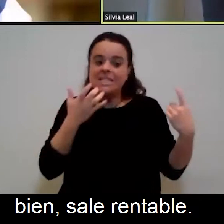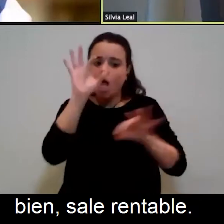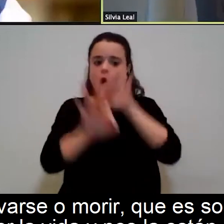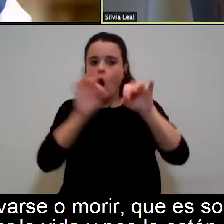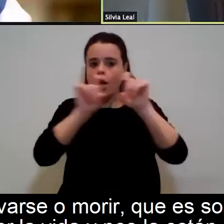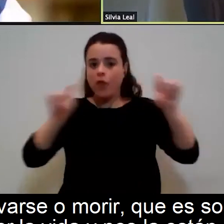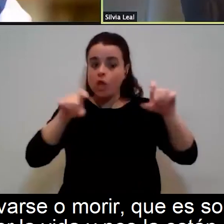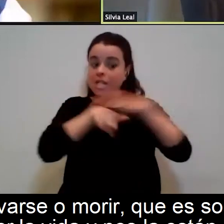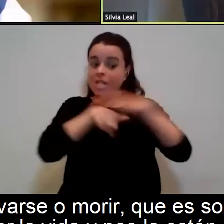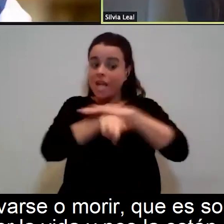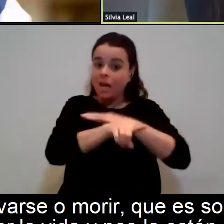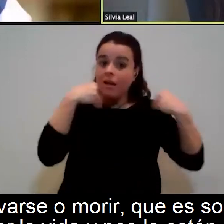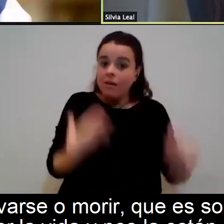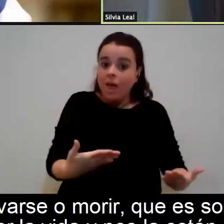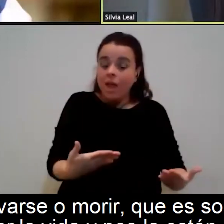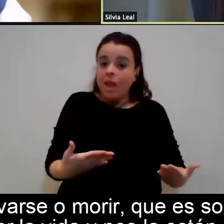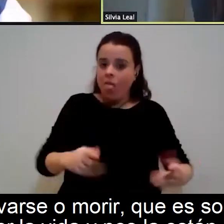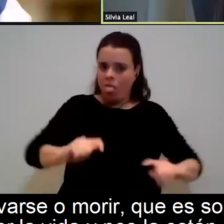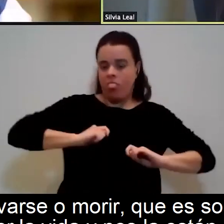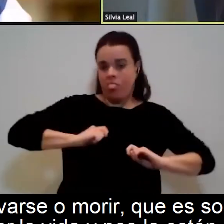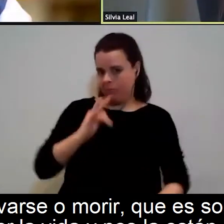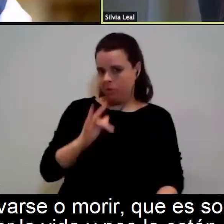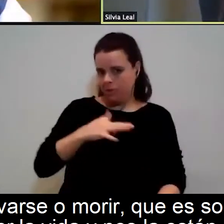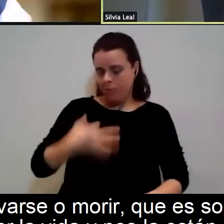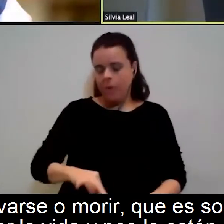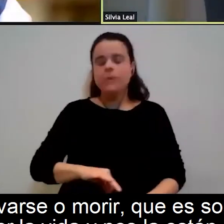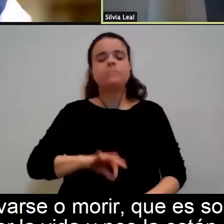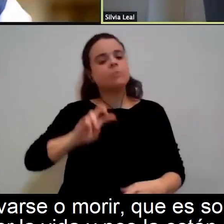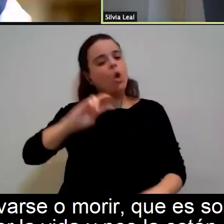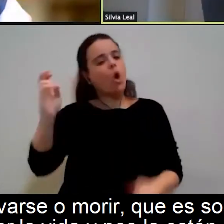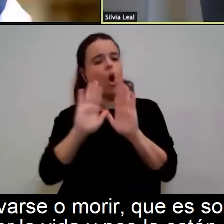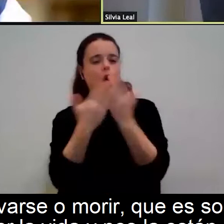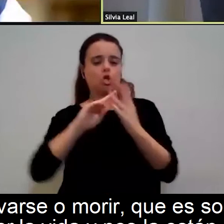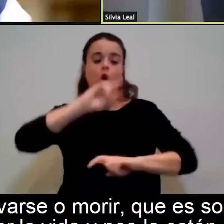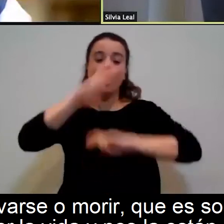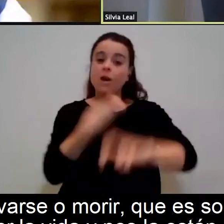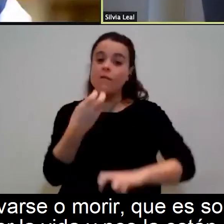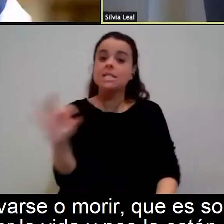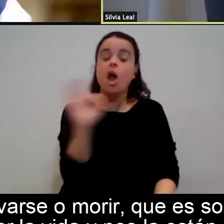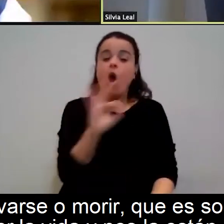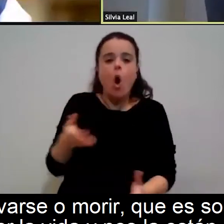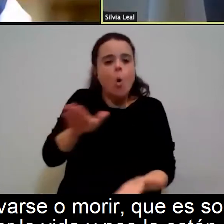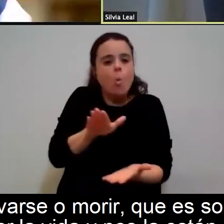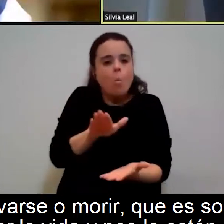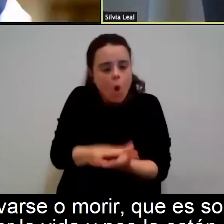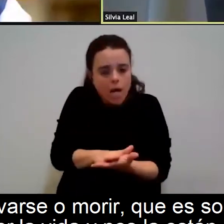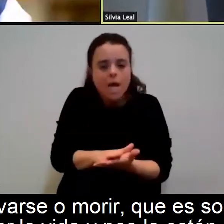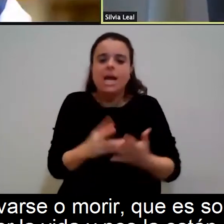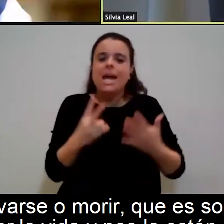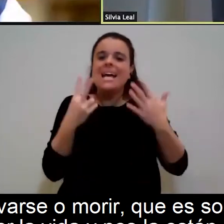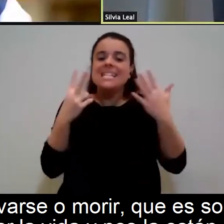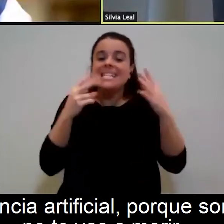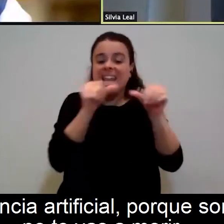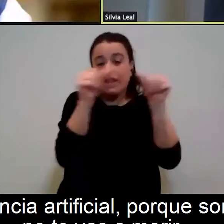sale rentable. Después estaba el Renovarse o Morir, que es sobre 7 tendencias que nos iban a cambiar la vida y nos la